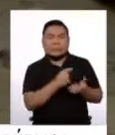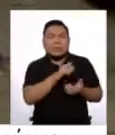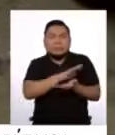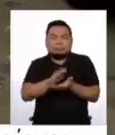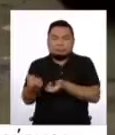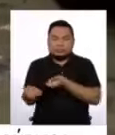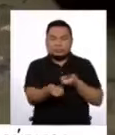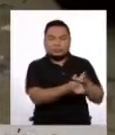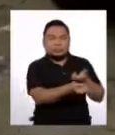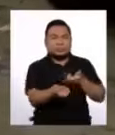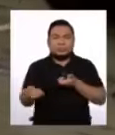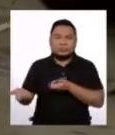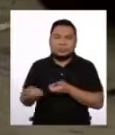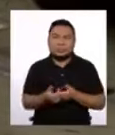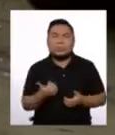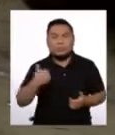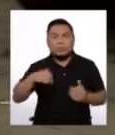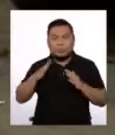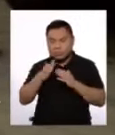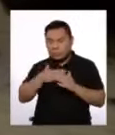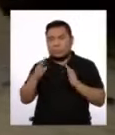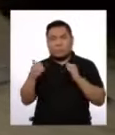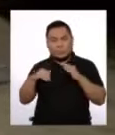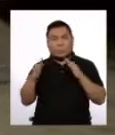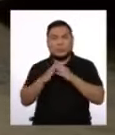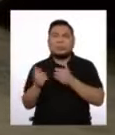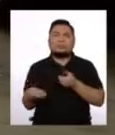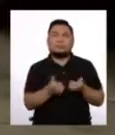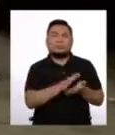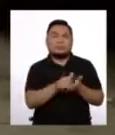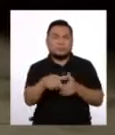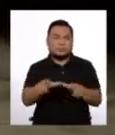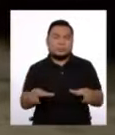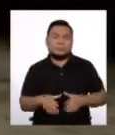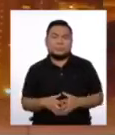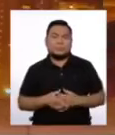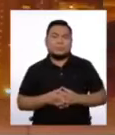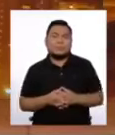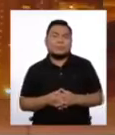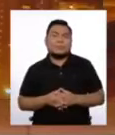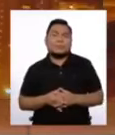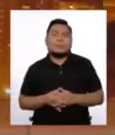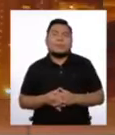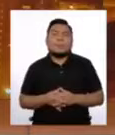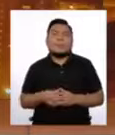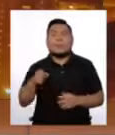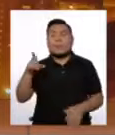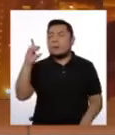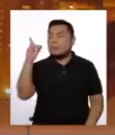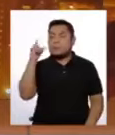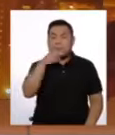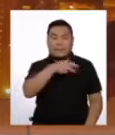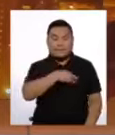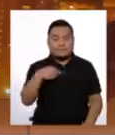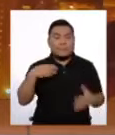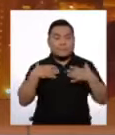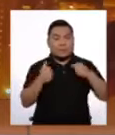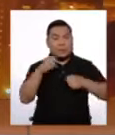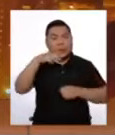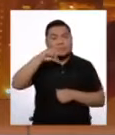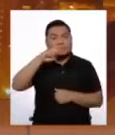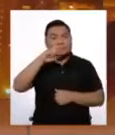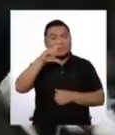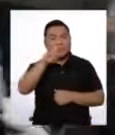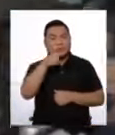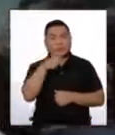final y nosotros como municipalidad hacer la desinfección de toda esta zona. En Bolivia el ministro de salud Marcelo Navajas fue